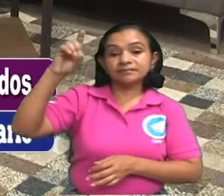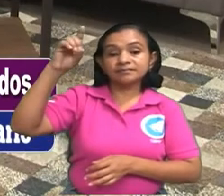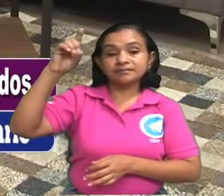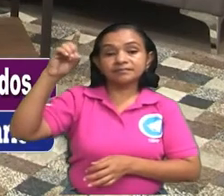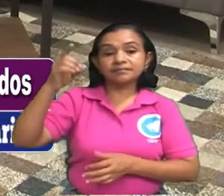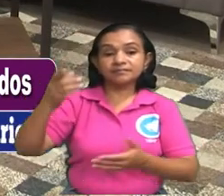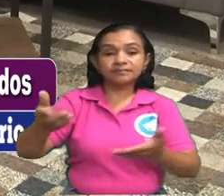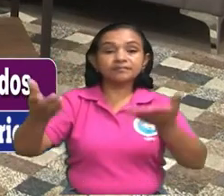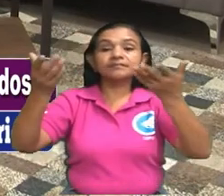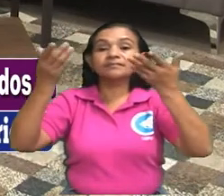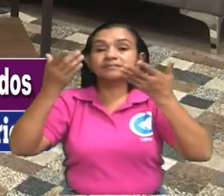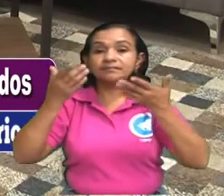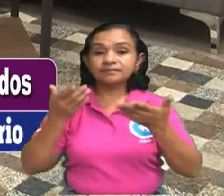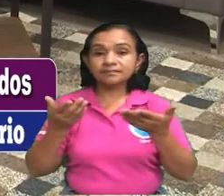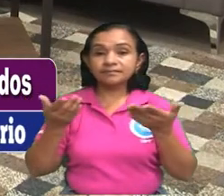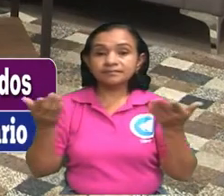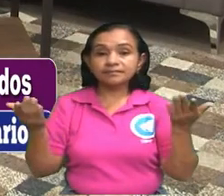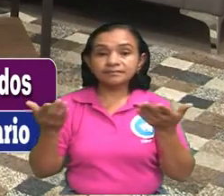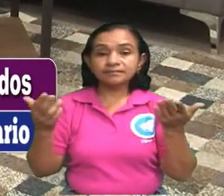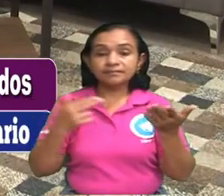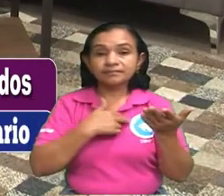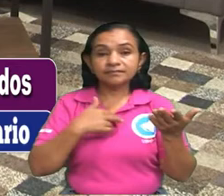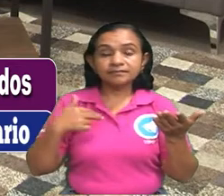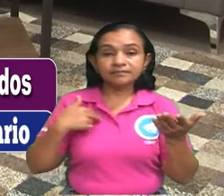la oportunidad